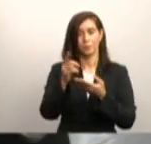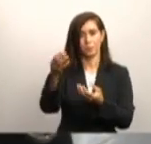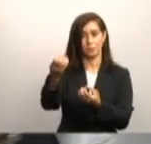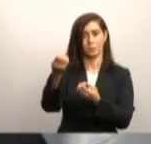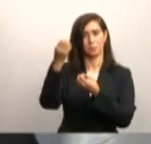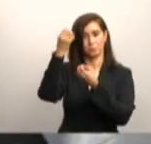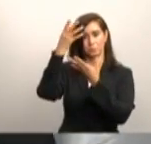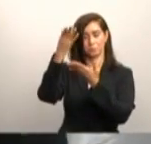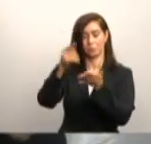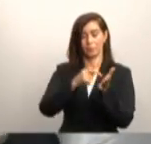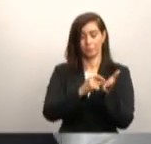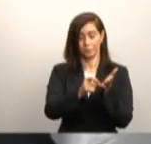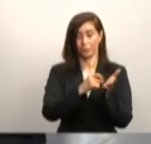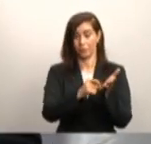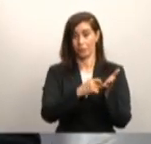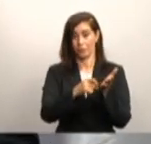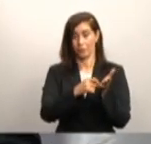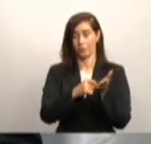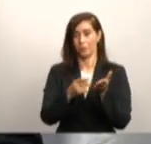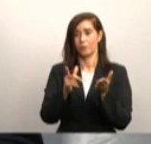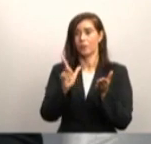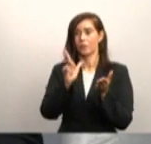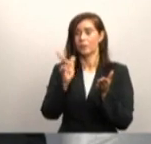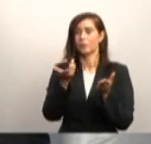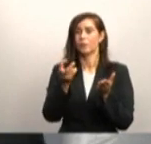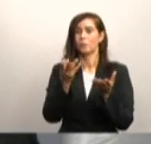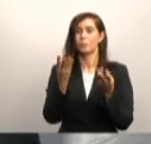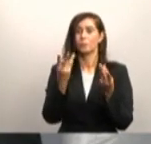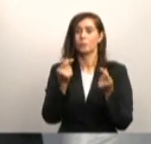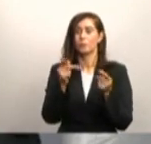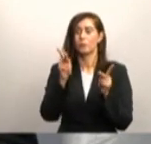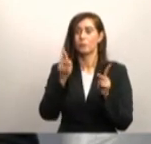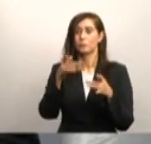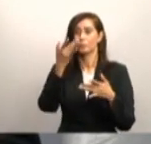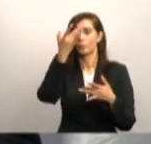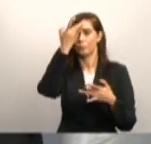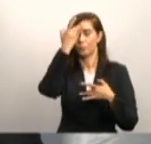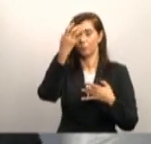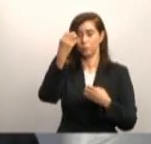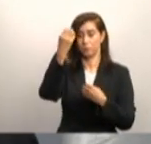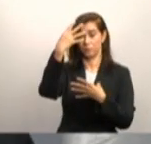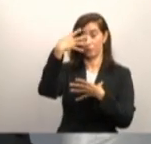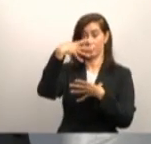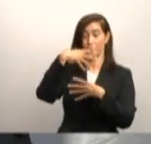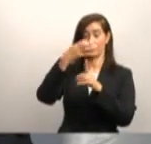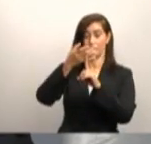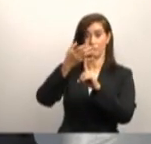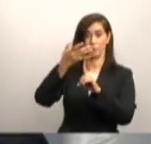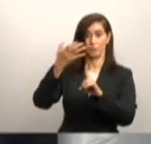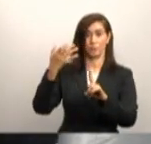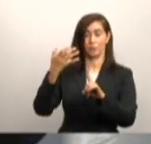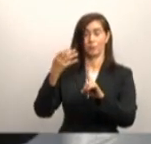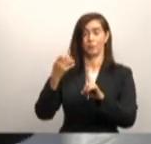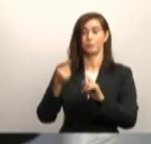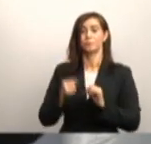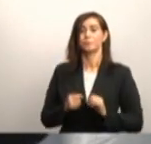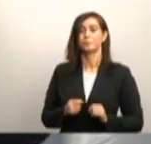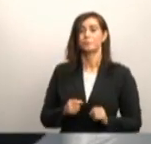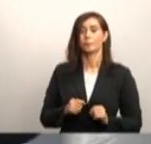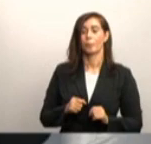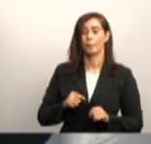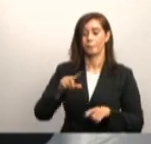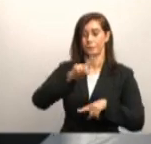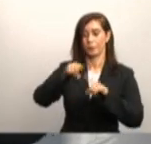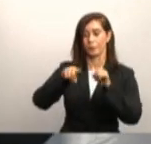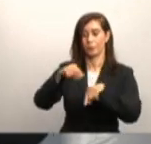la validación de los datos acerca de qué efecto ha tenido medible en los centros